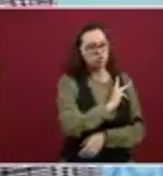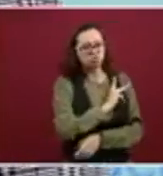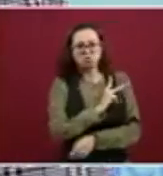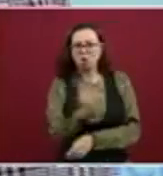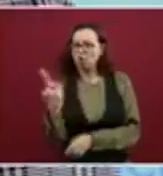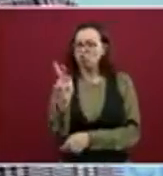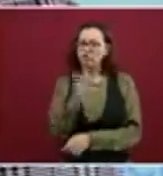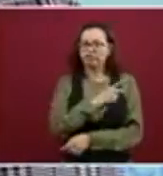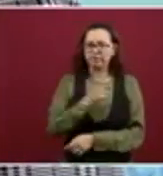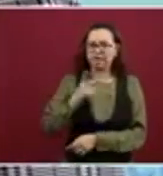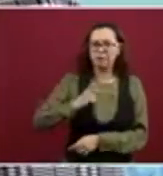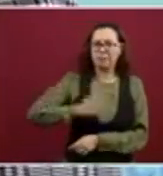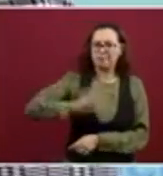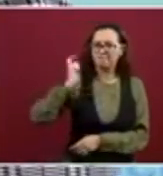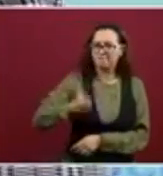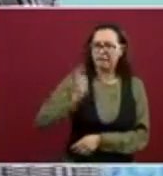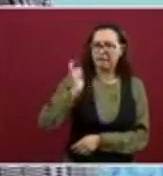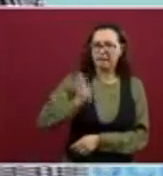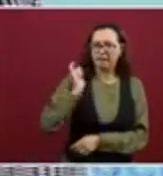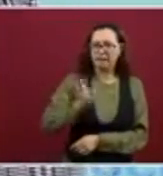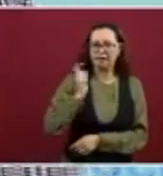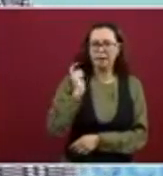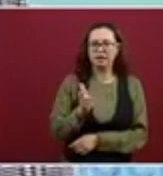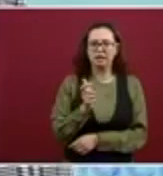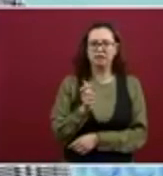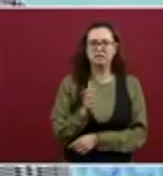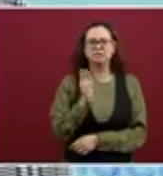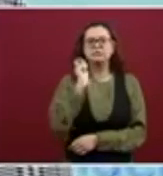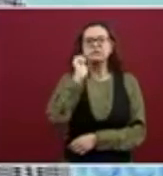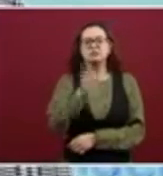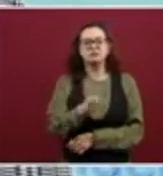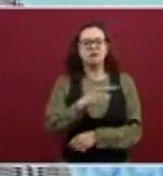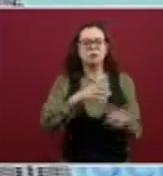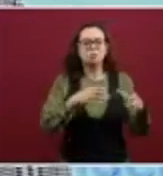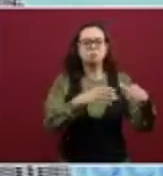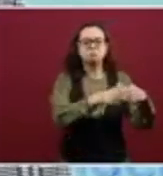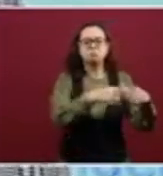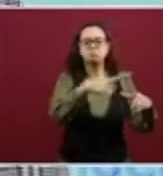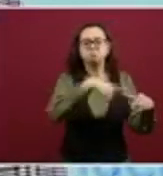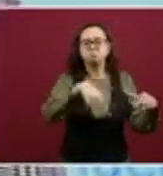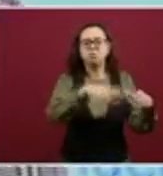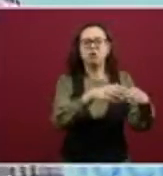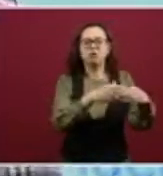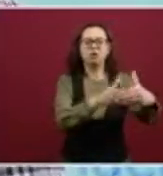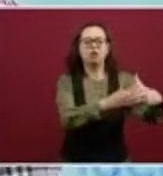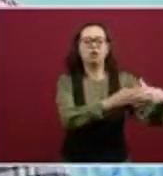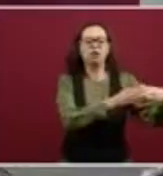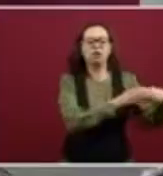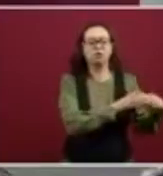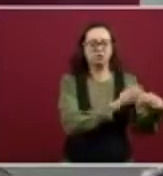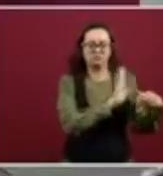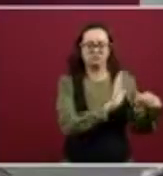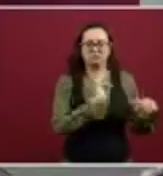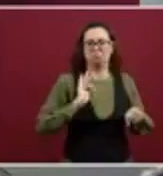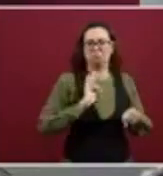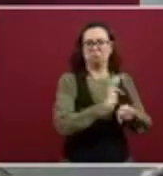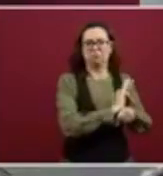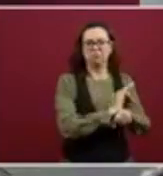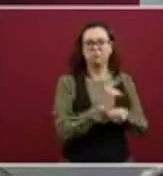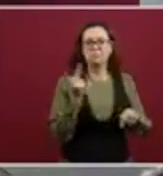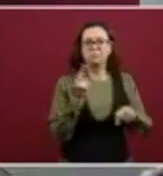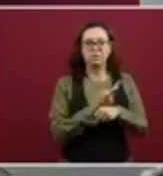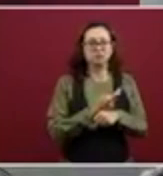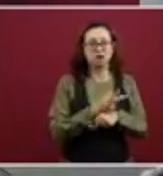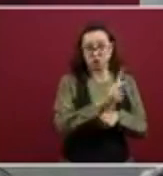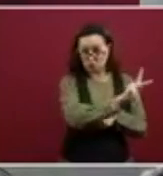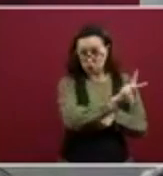contribuciones, porque al descargar a los deudores fiscales, ya no es proporcional o equitativo, o